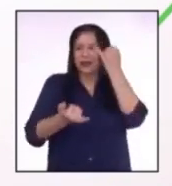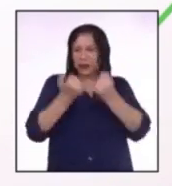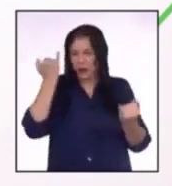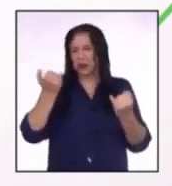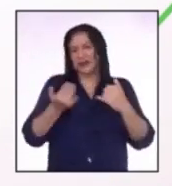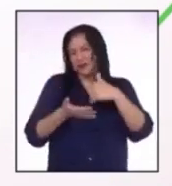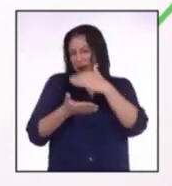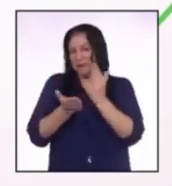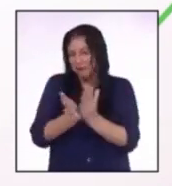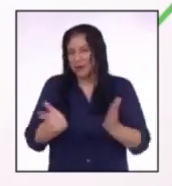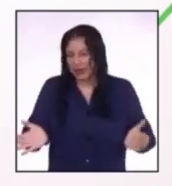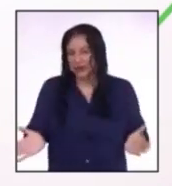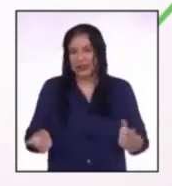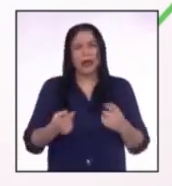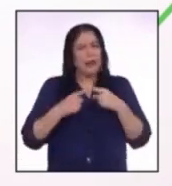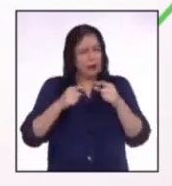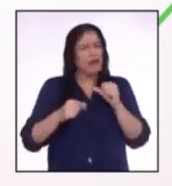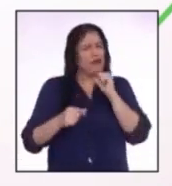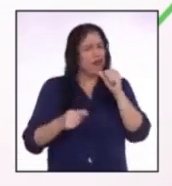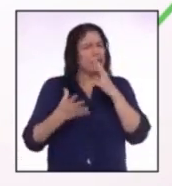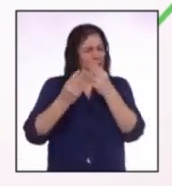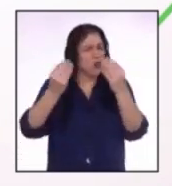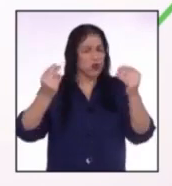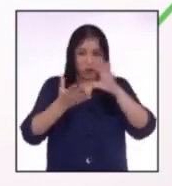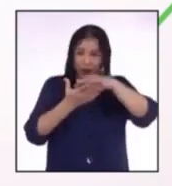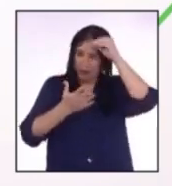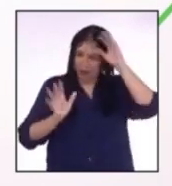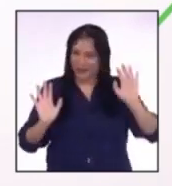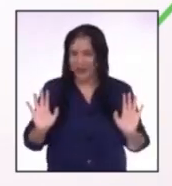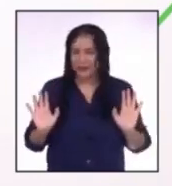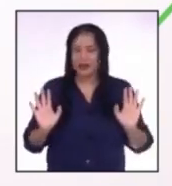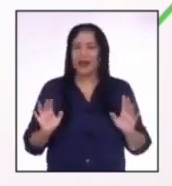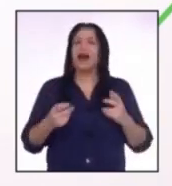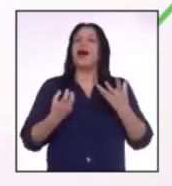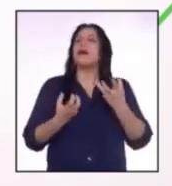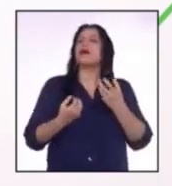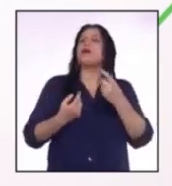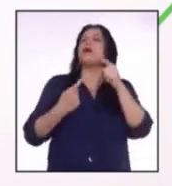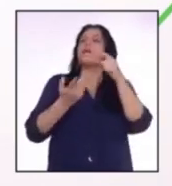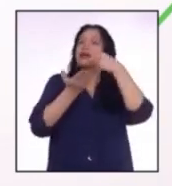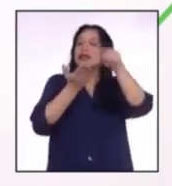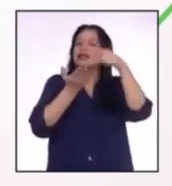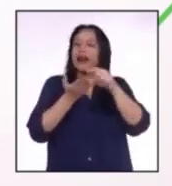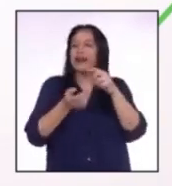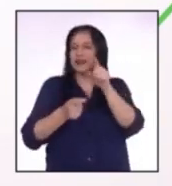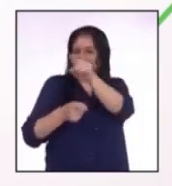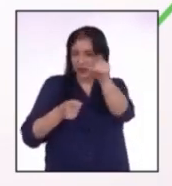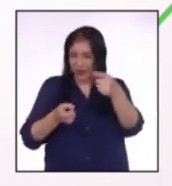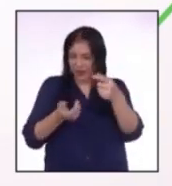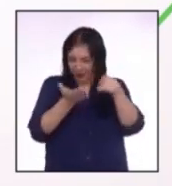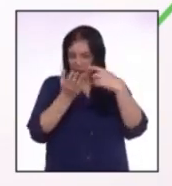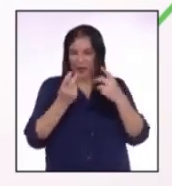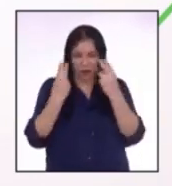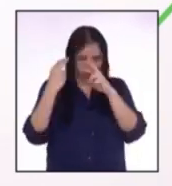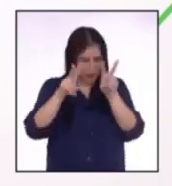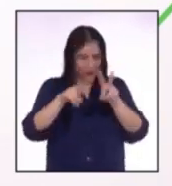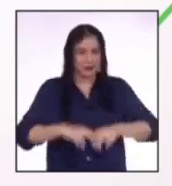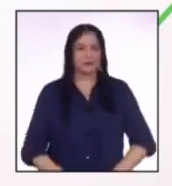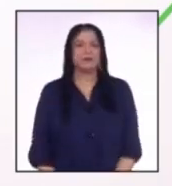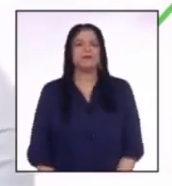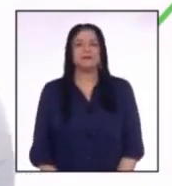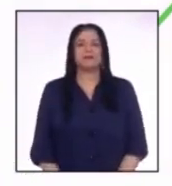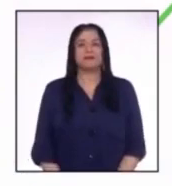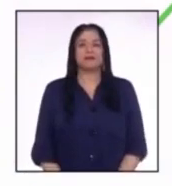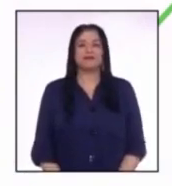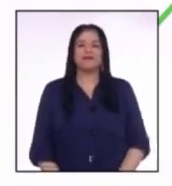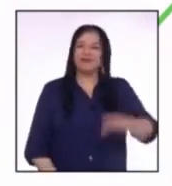último bloque pero aún nos queda mucho por aprender detrás y leemos un mensaje que uno de ustedes nos ha enviado vamos a ver dice